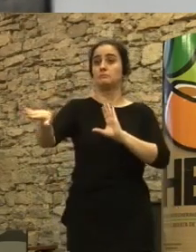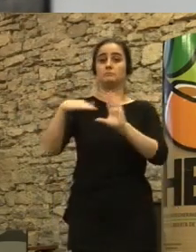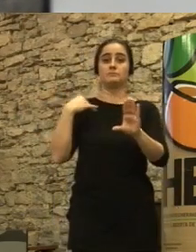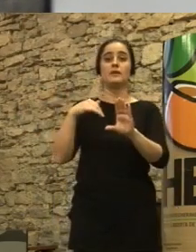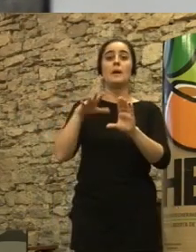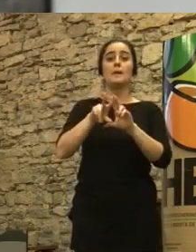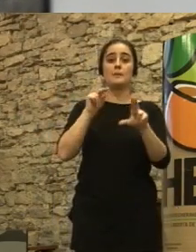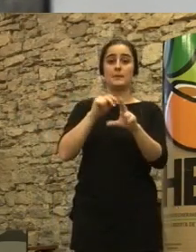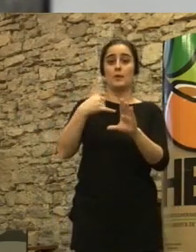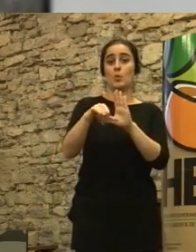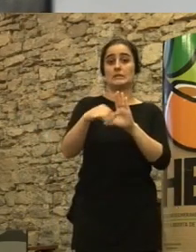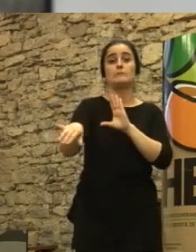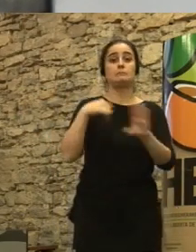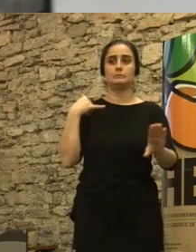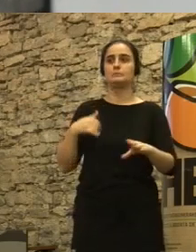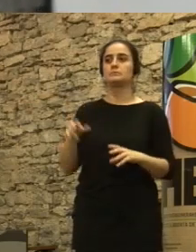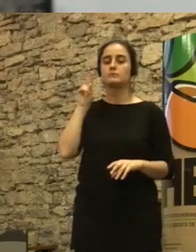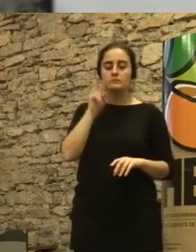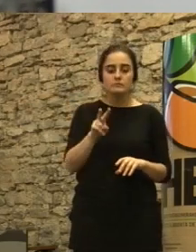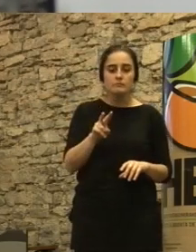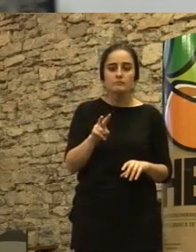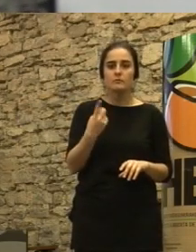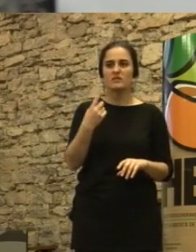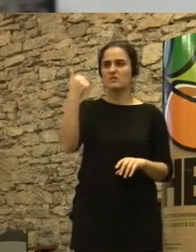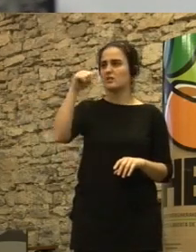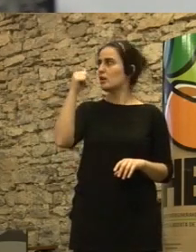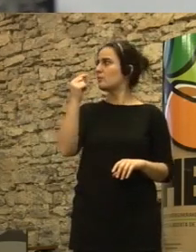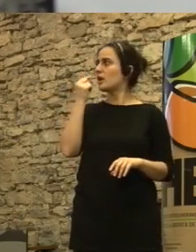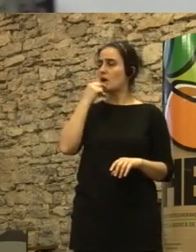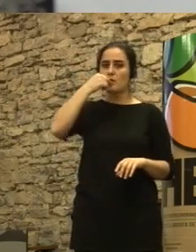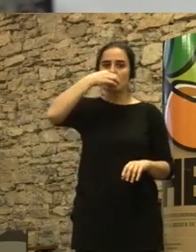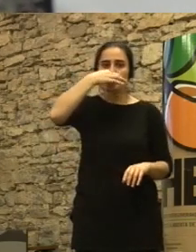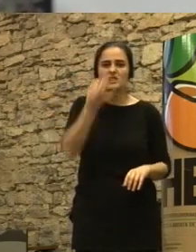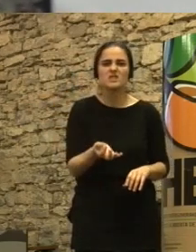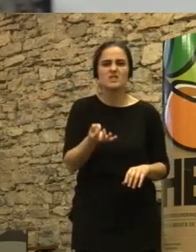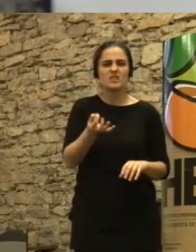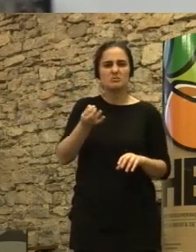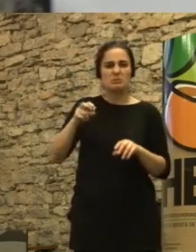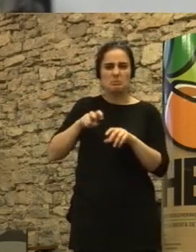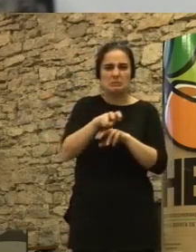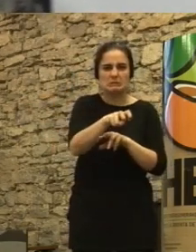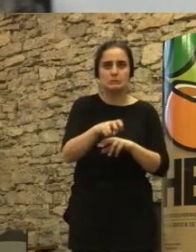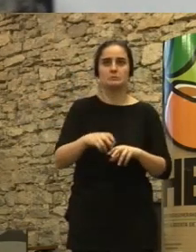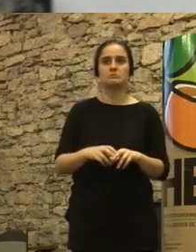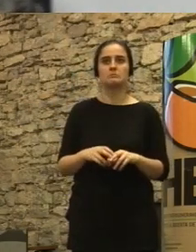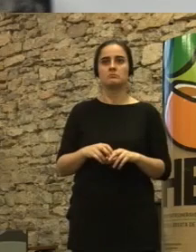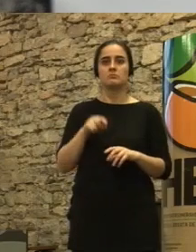WhatsApp en el que se veía cómo le extraían a un hombre un bicho del labio. Y